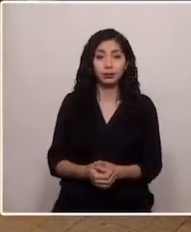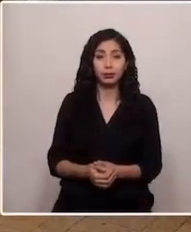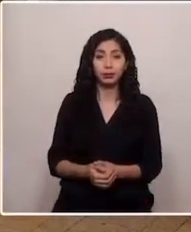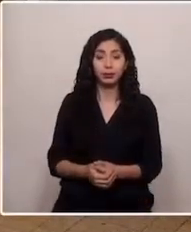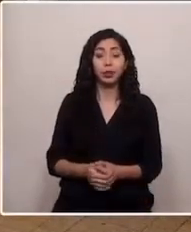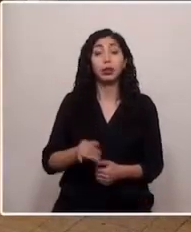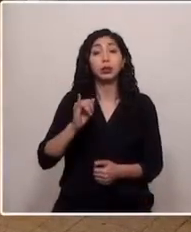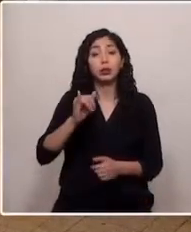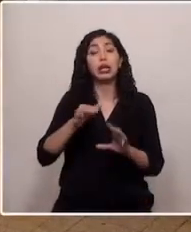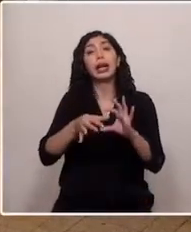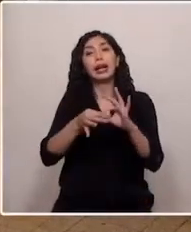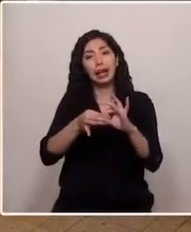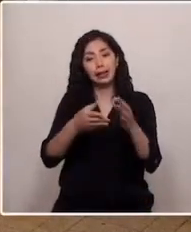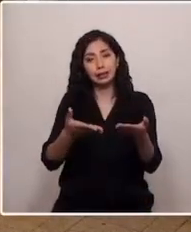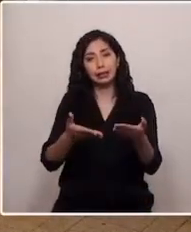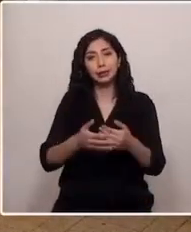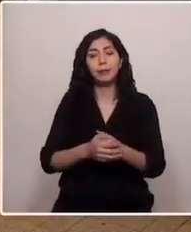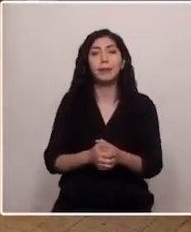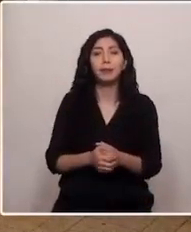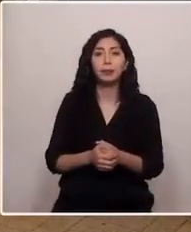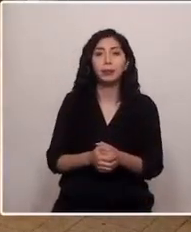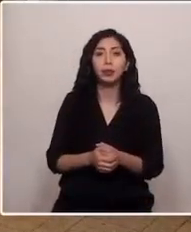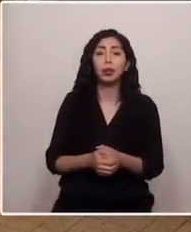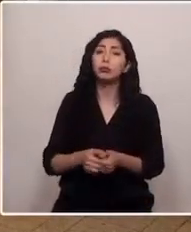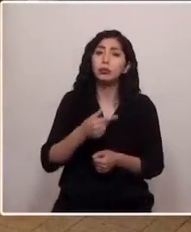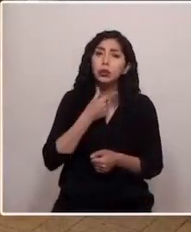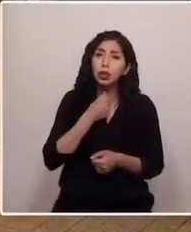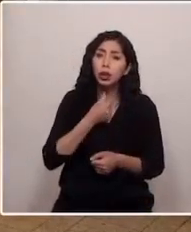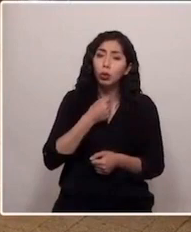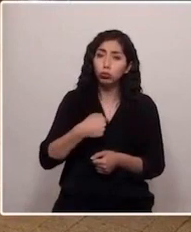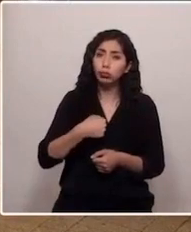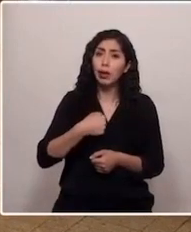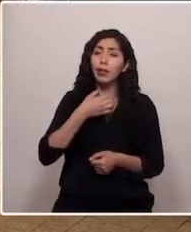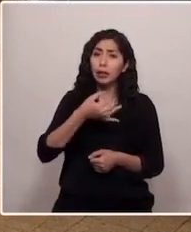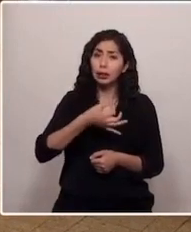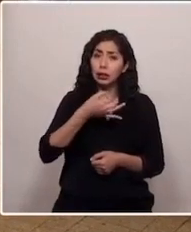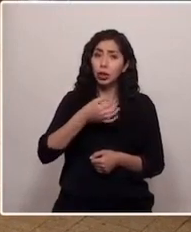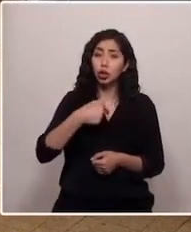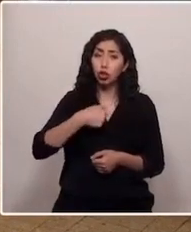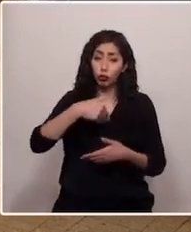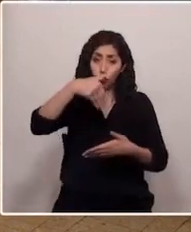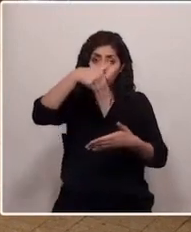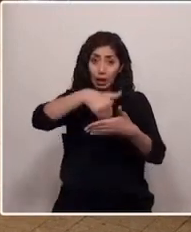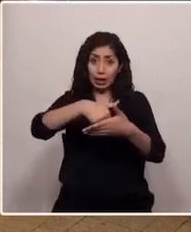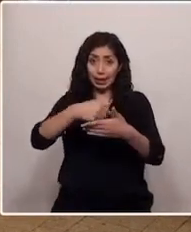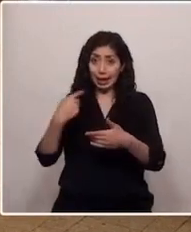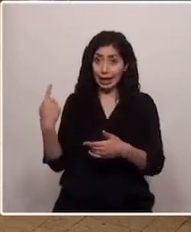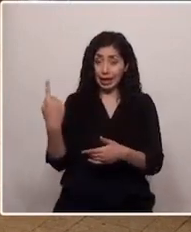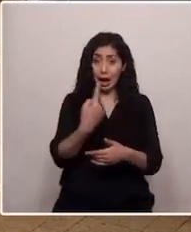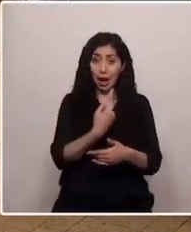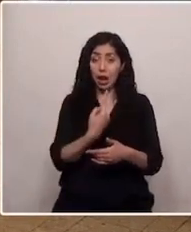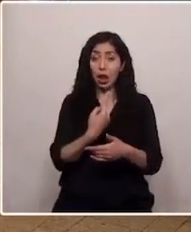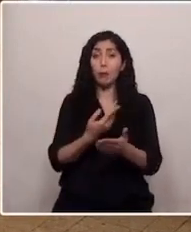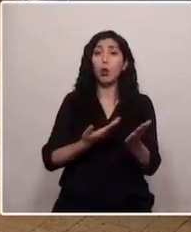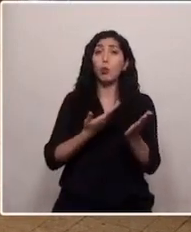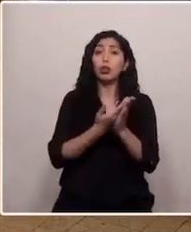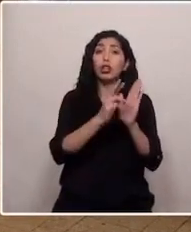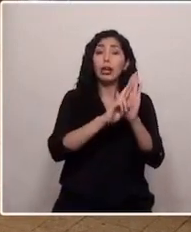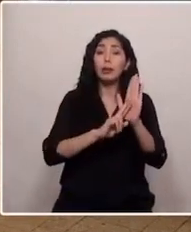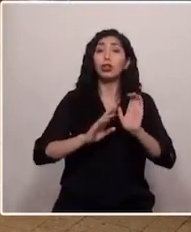sí gracias quiero decir que voy a votar en general la propuesta de reglamento de ética